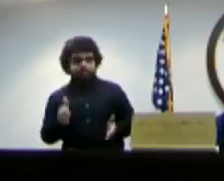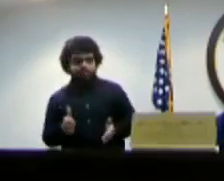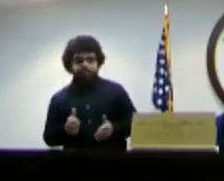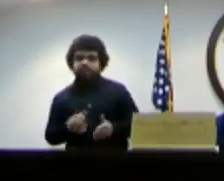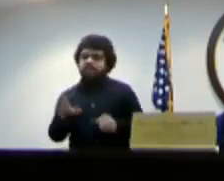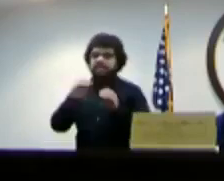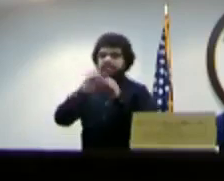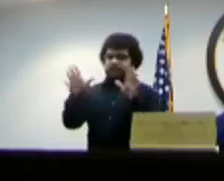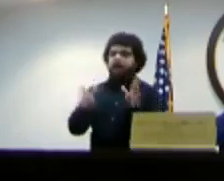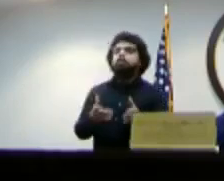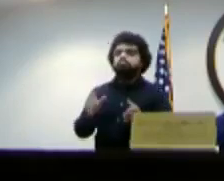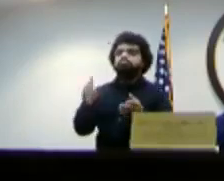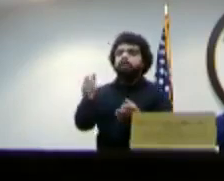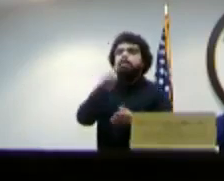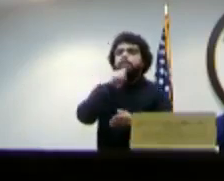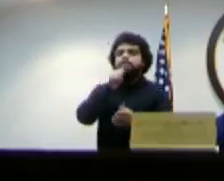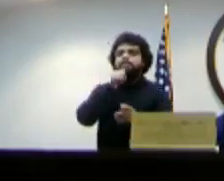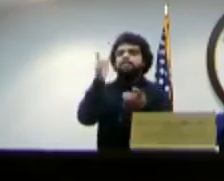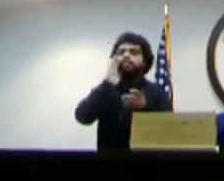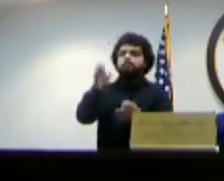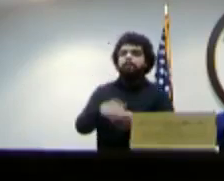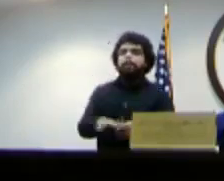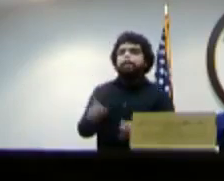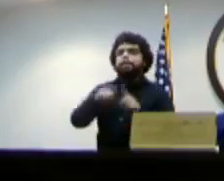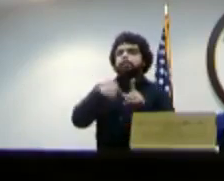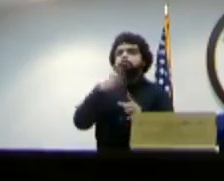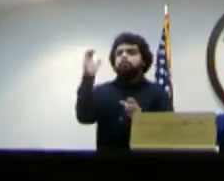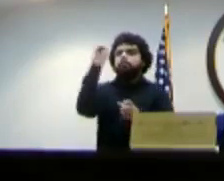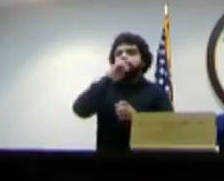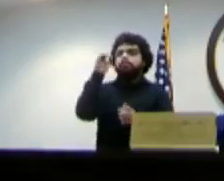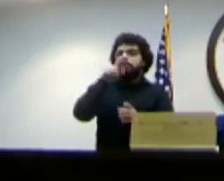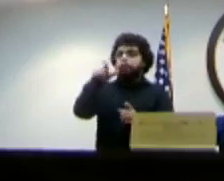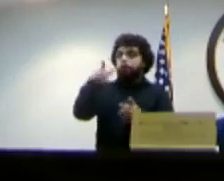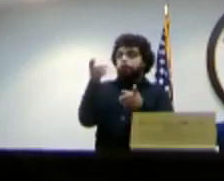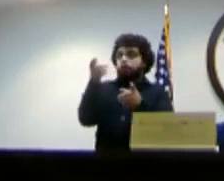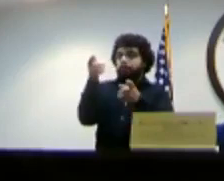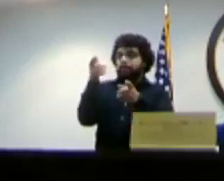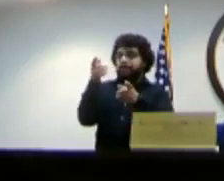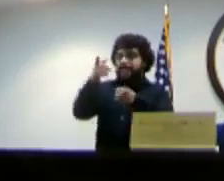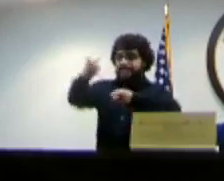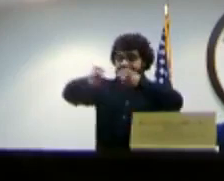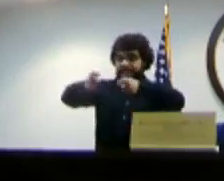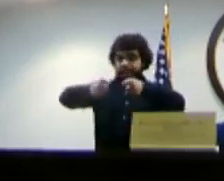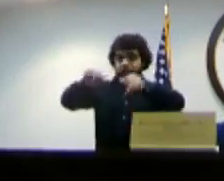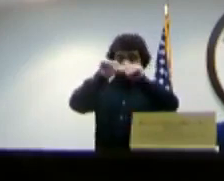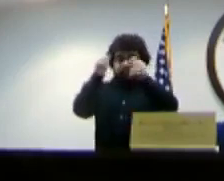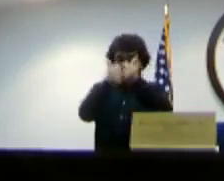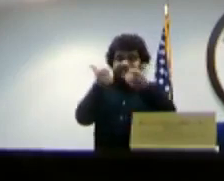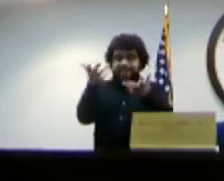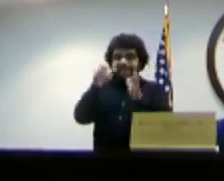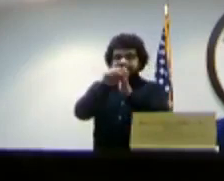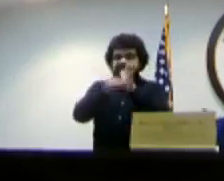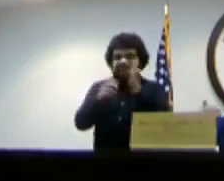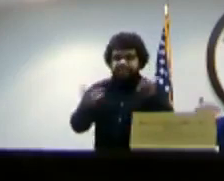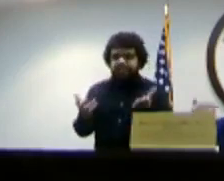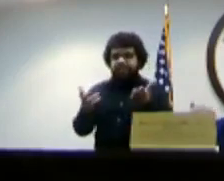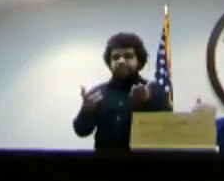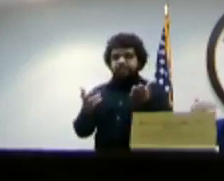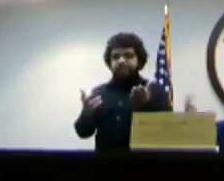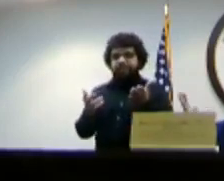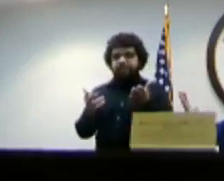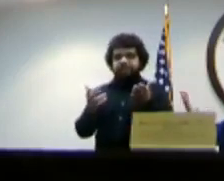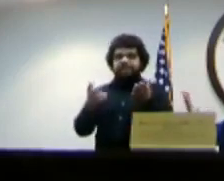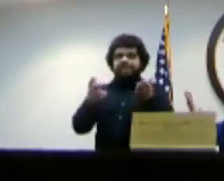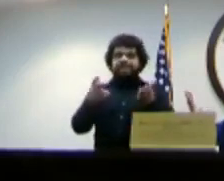ahí. Le estoy pidiendo su opinión porque usted dirige un activo del Estado y el pueblo le paga